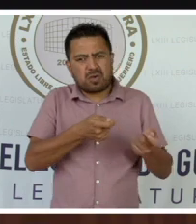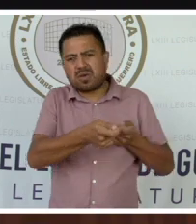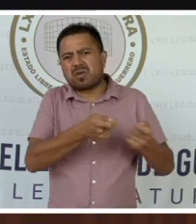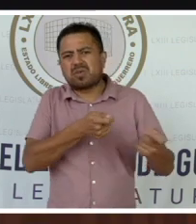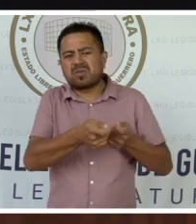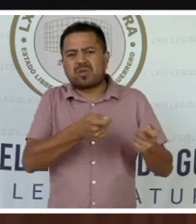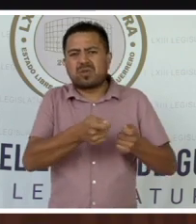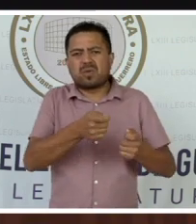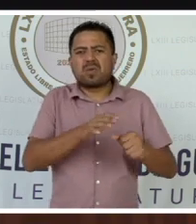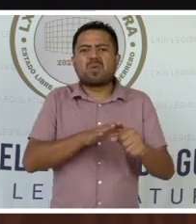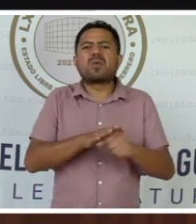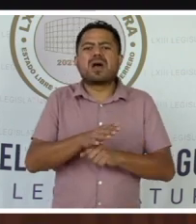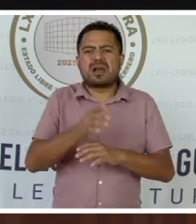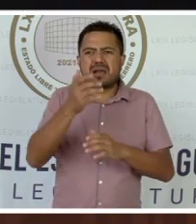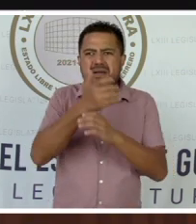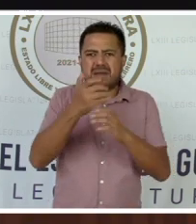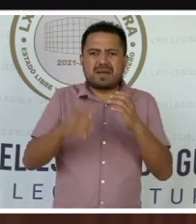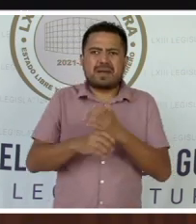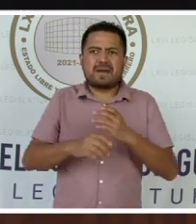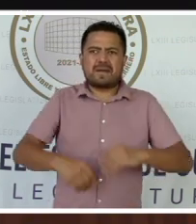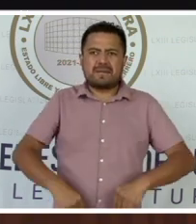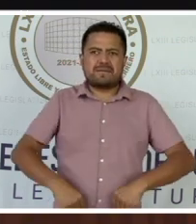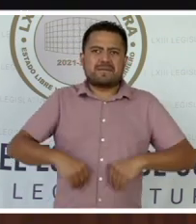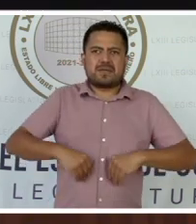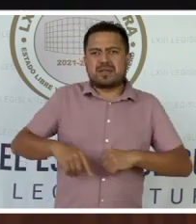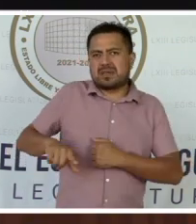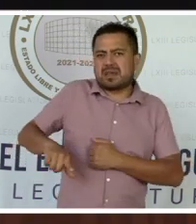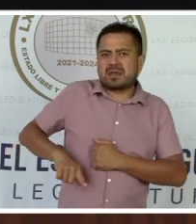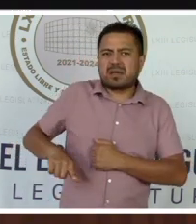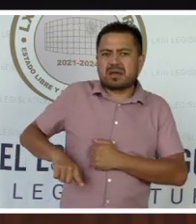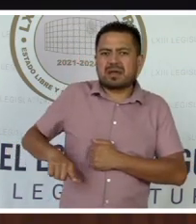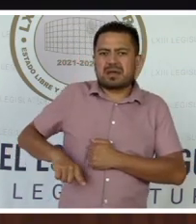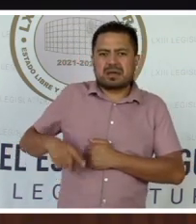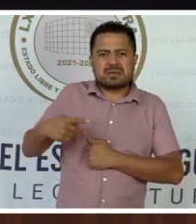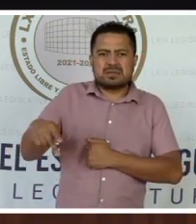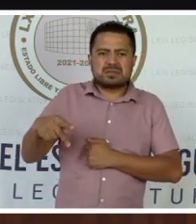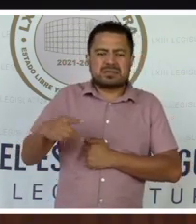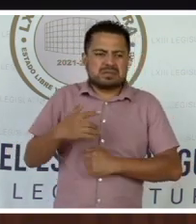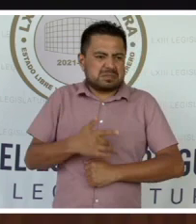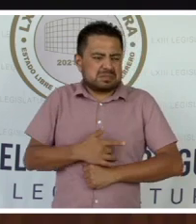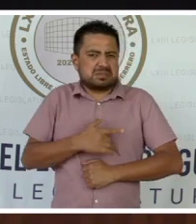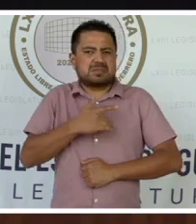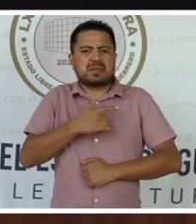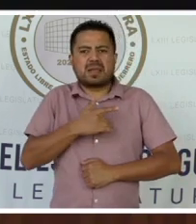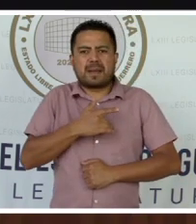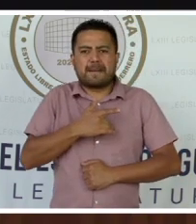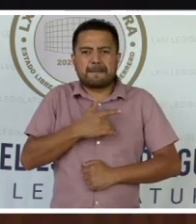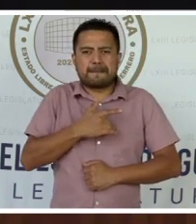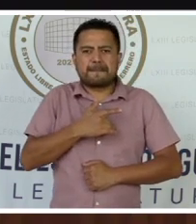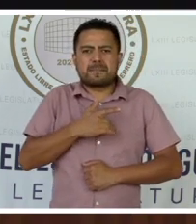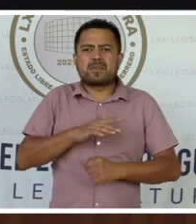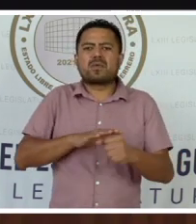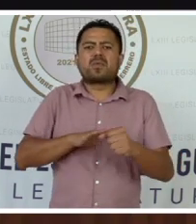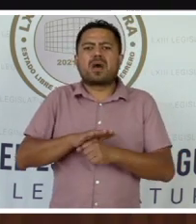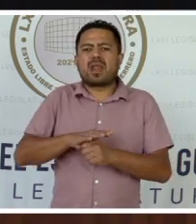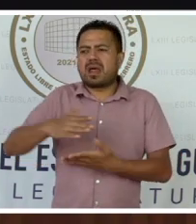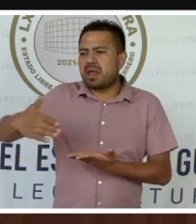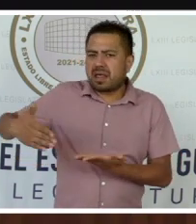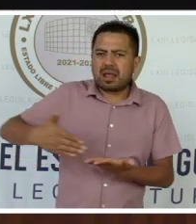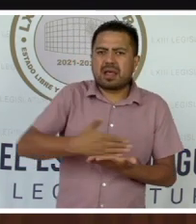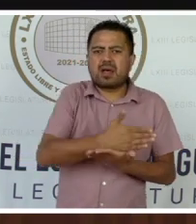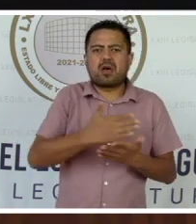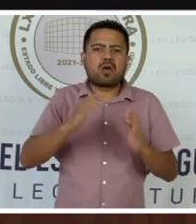de ciertos aspectos de la vida pública que son susceptibles de ser intervenidas